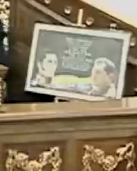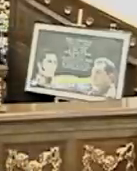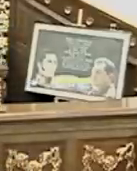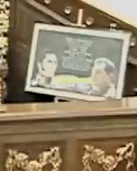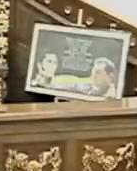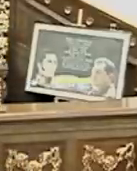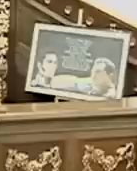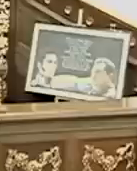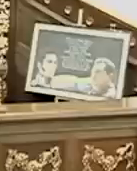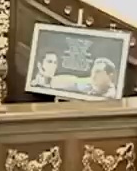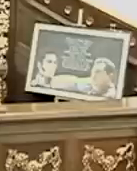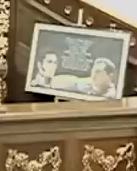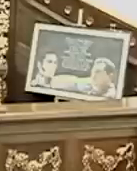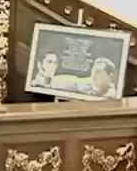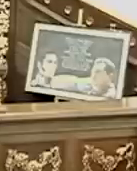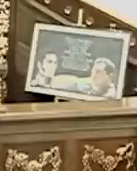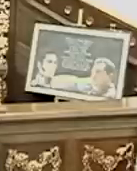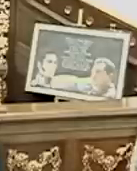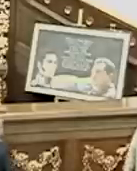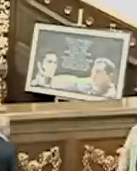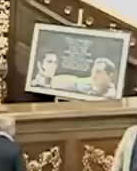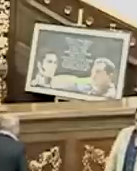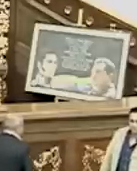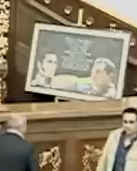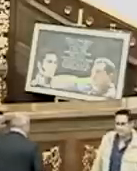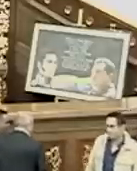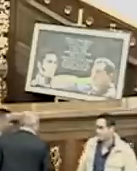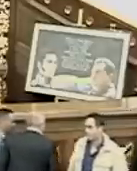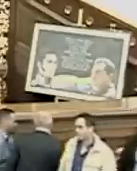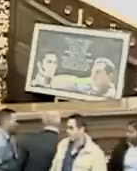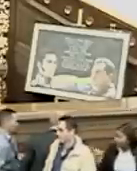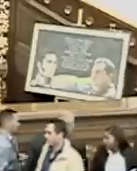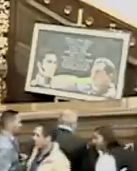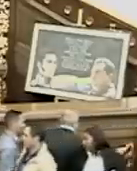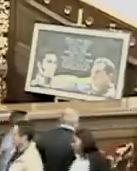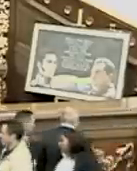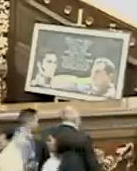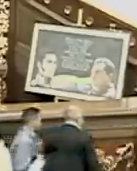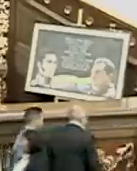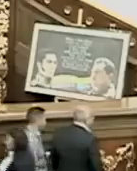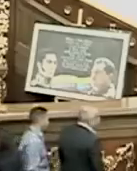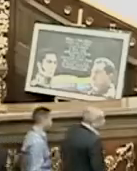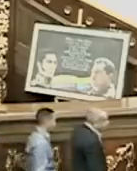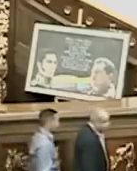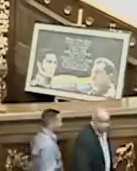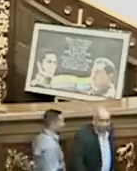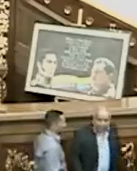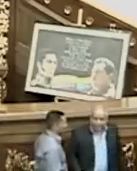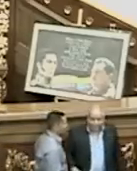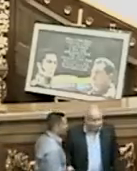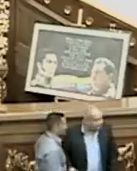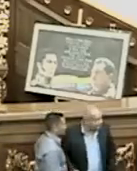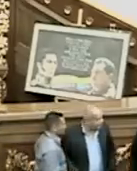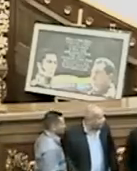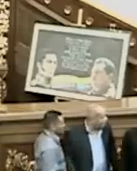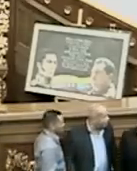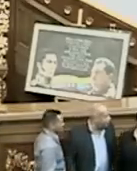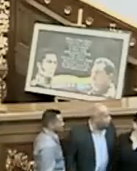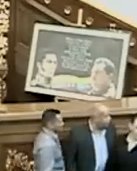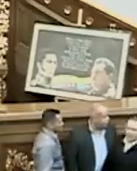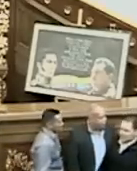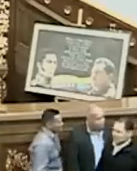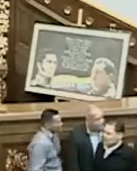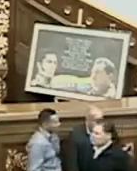diputados Francisco Quevedo y el diputado Alfonso Campos, quedando este punto aprobado